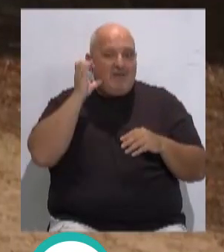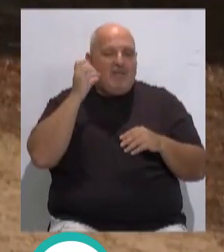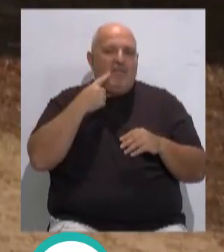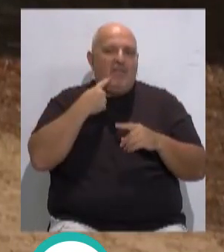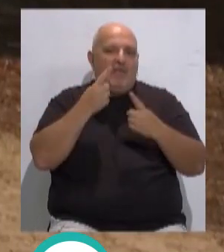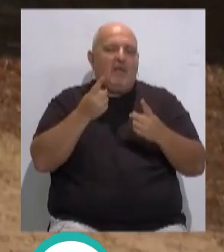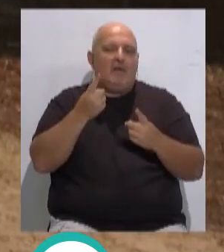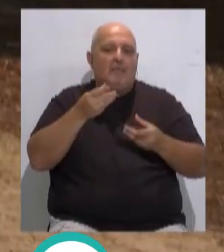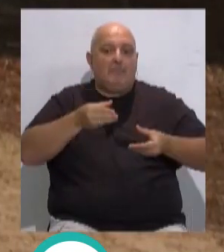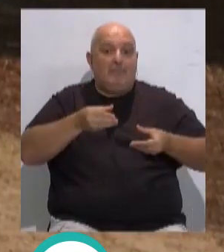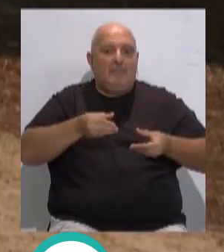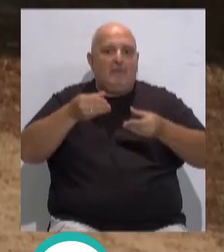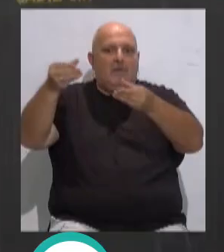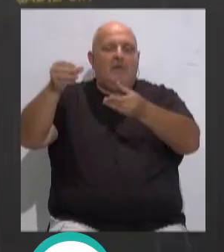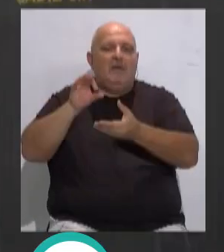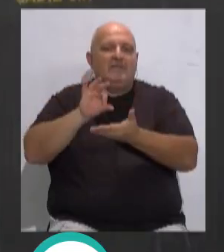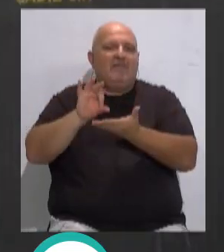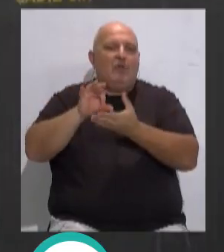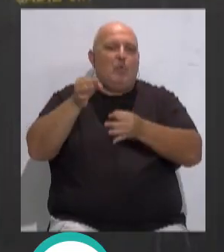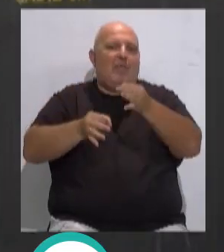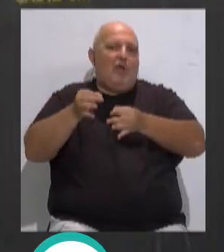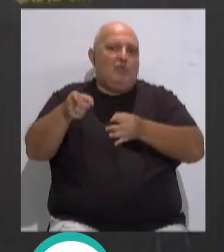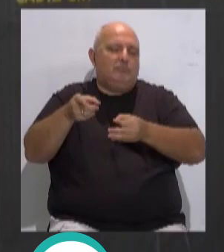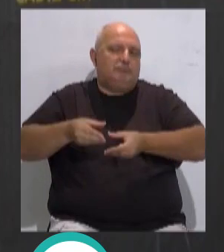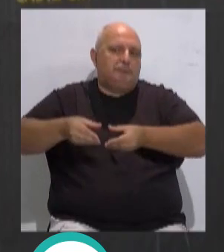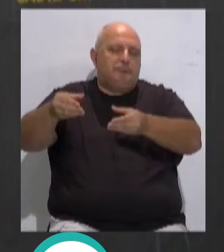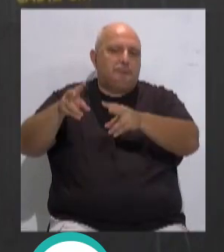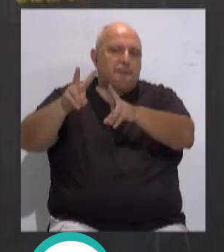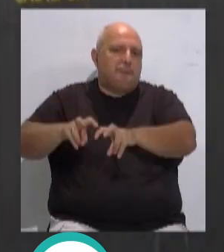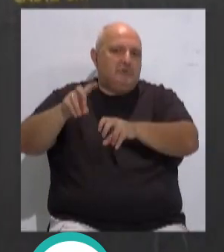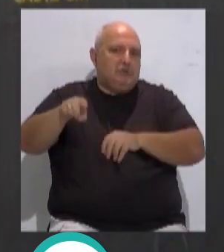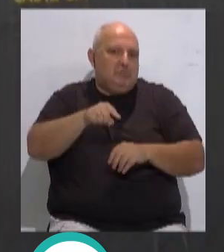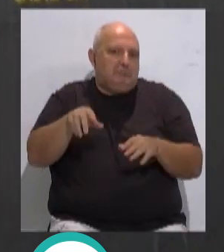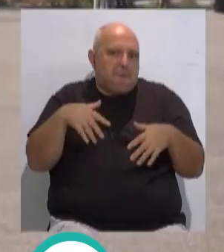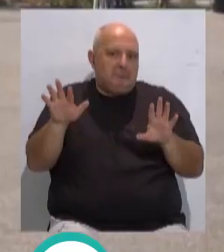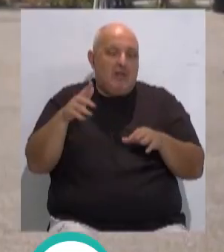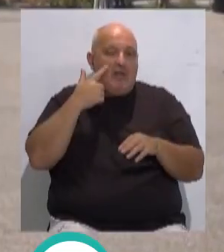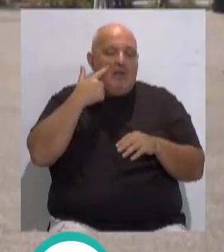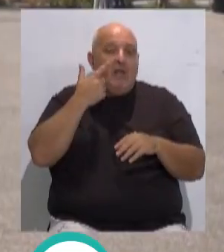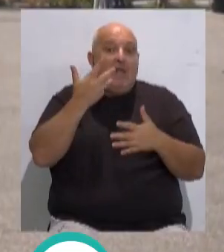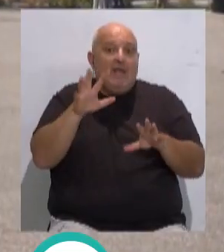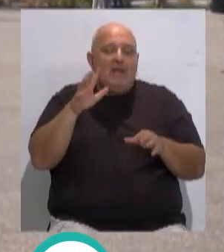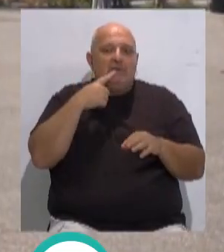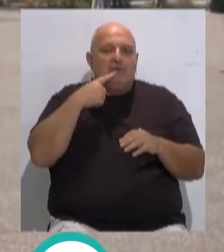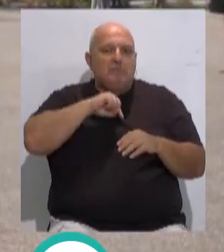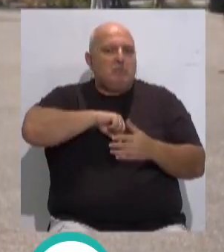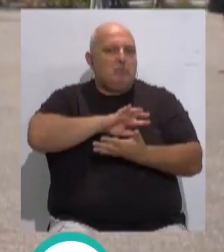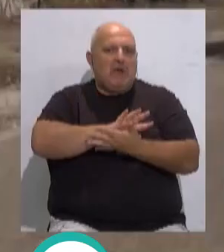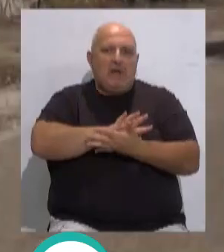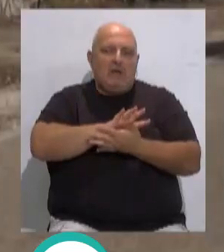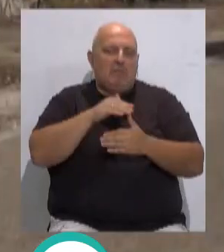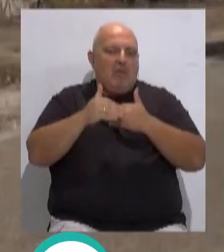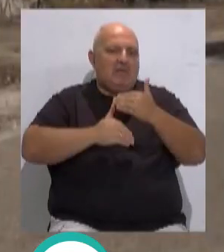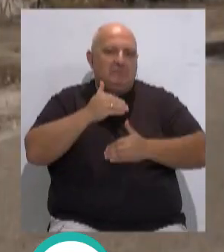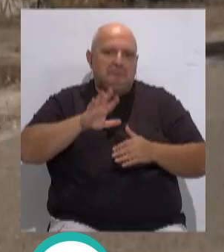ha remitido la cuestión a los servicios jurídicos y a puertos del Estado, manifestando en cualquier caso estar muy tranquila con